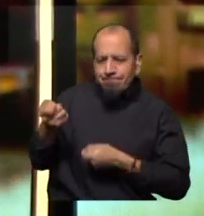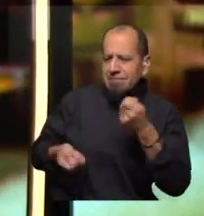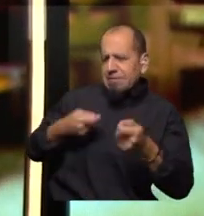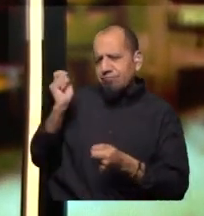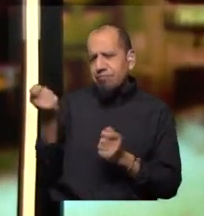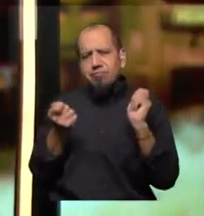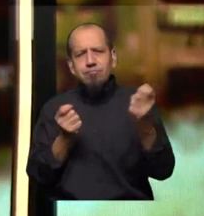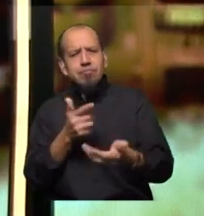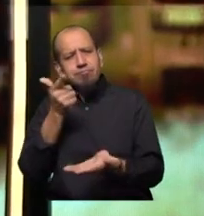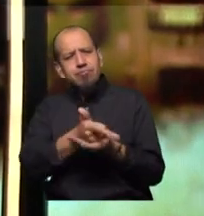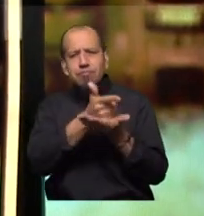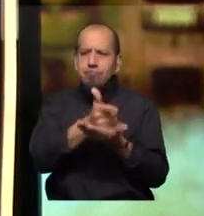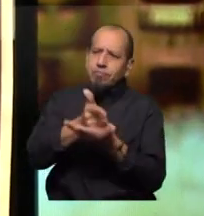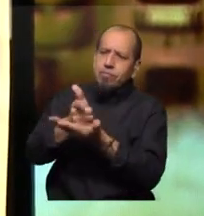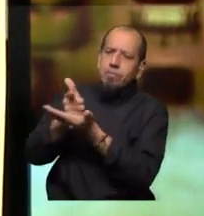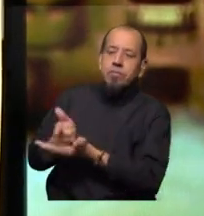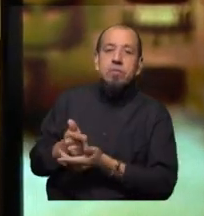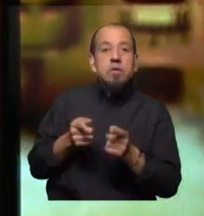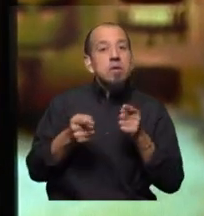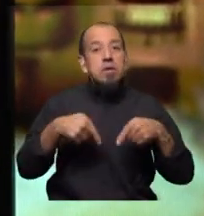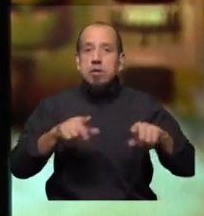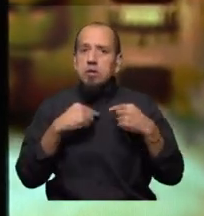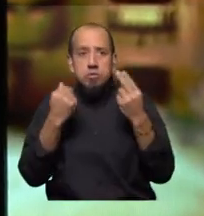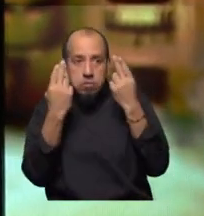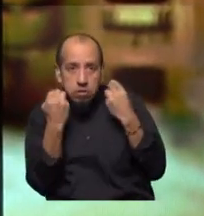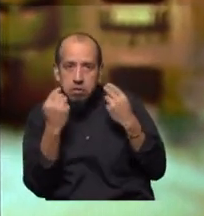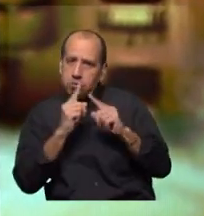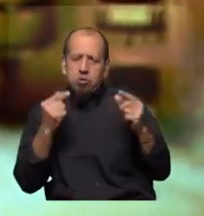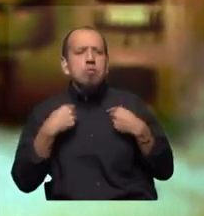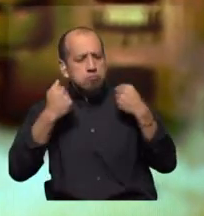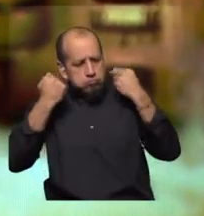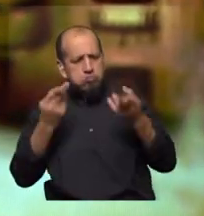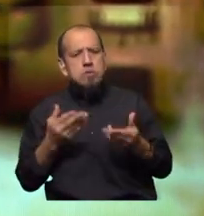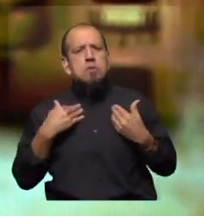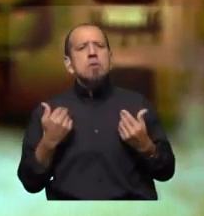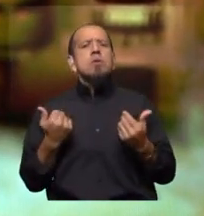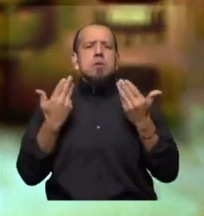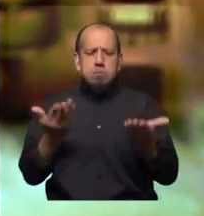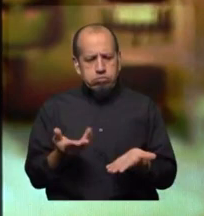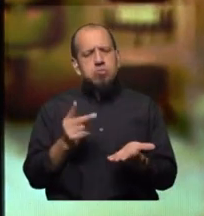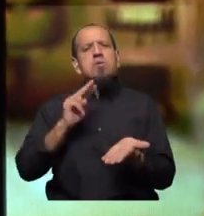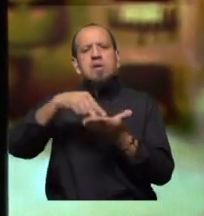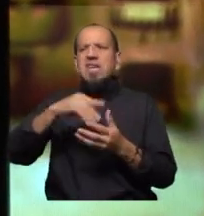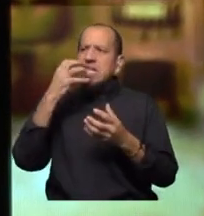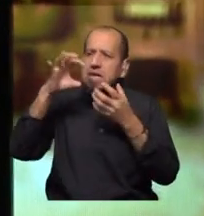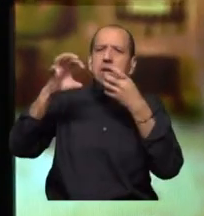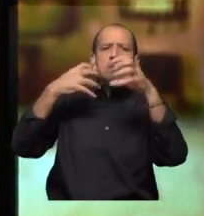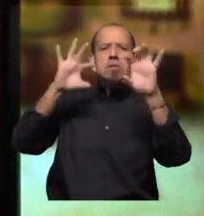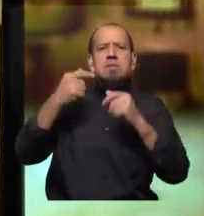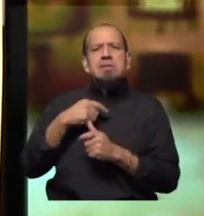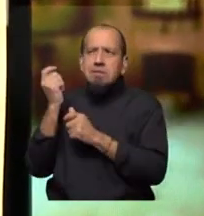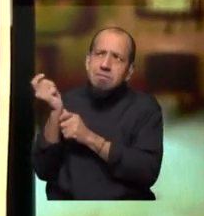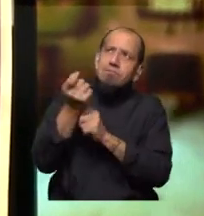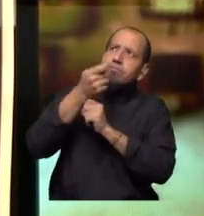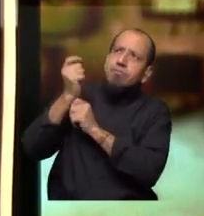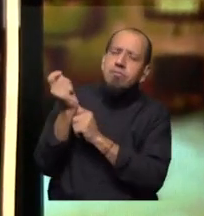gases tiros ellos no se rieron yo los cono bien se levantaron del suelo gritar alzaron banderas